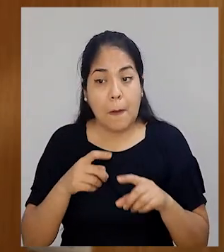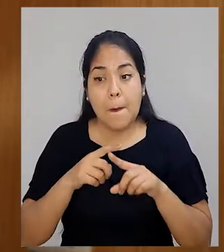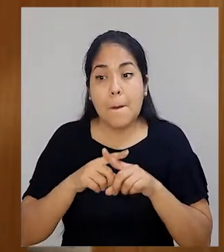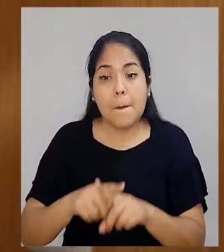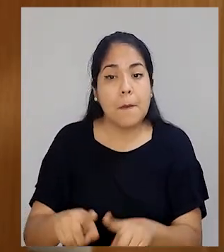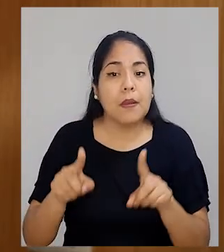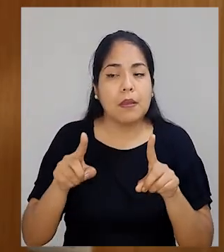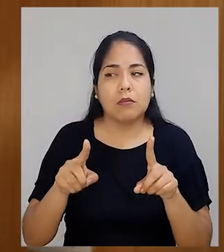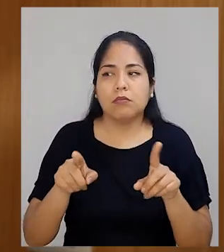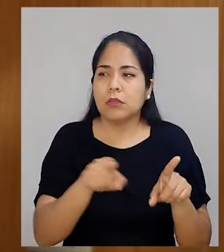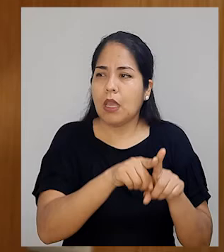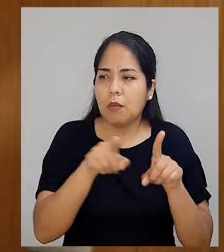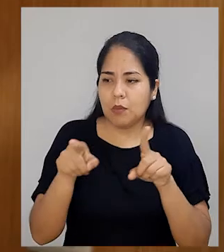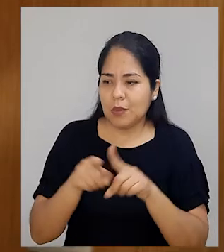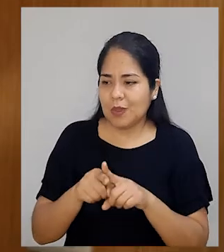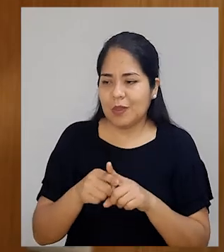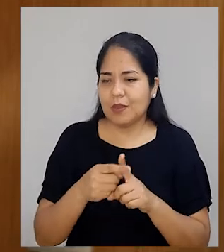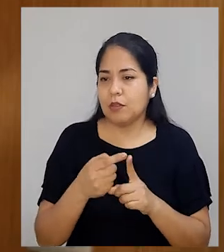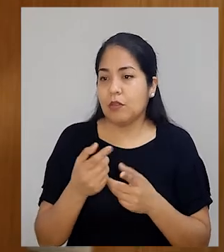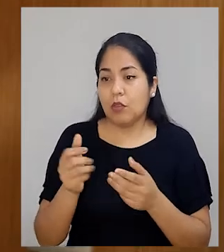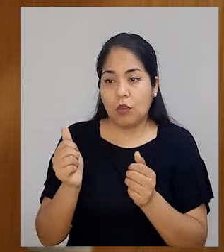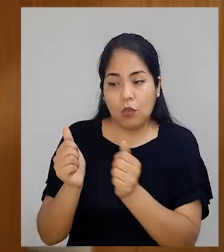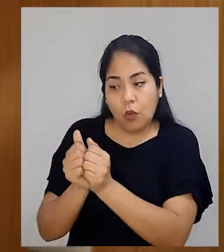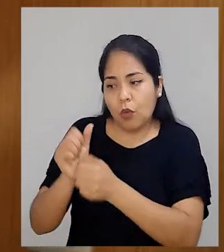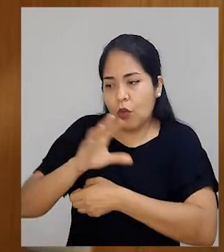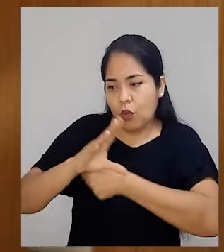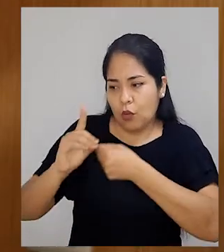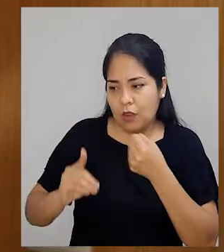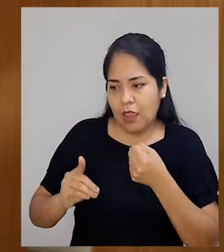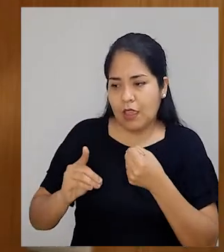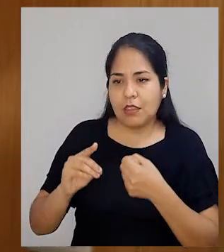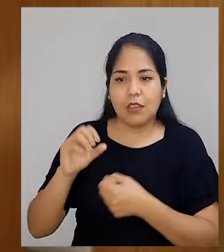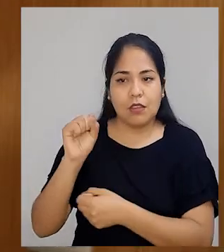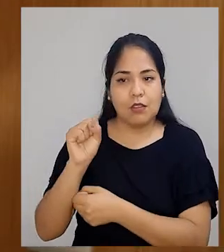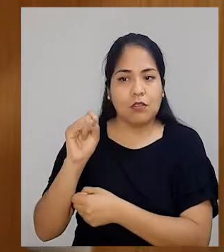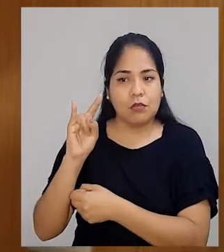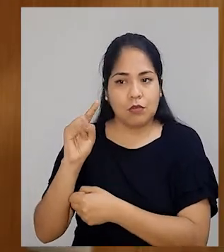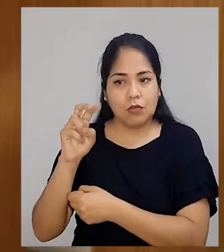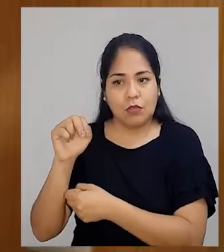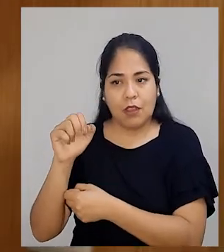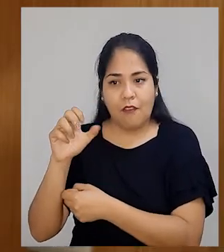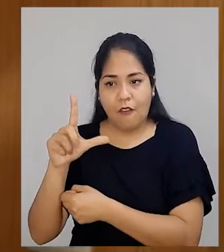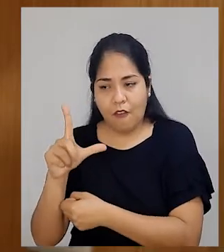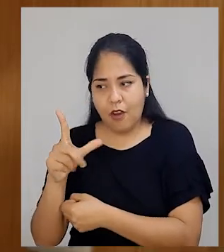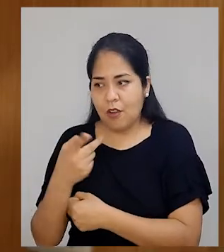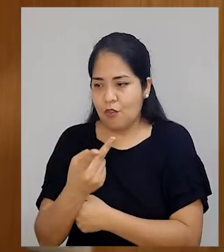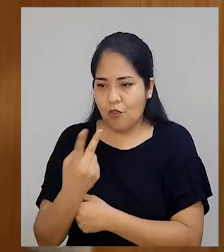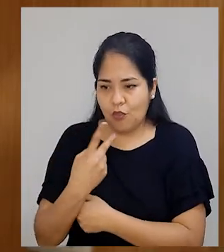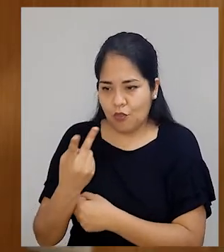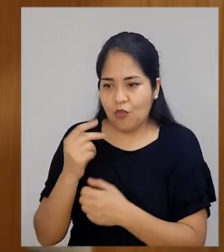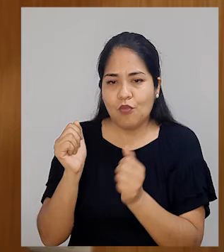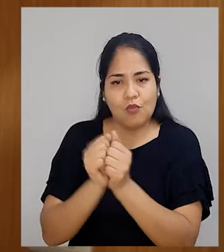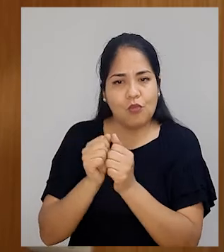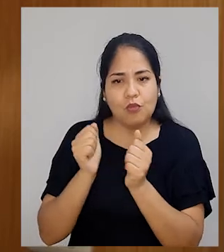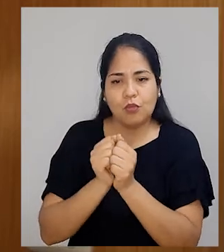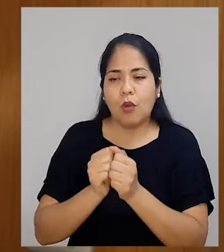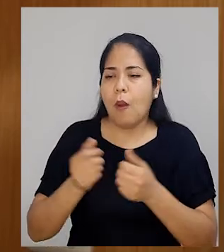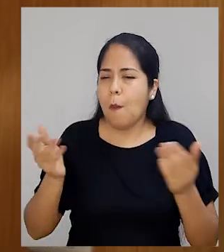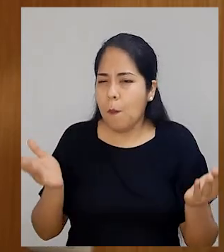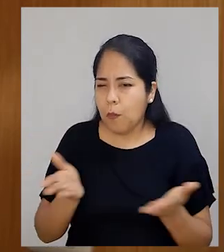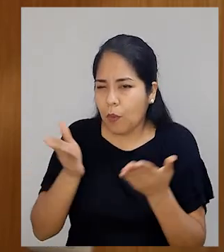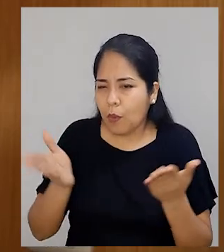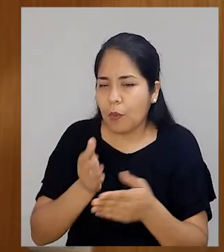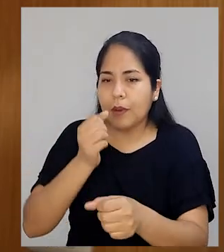venimos realizando, sino que vamos a ver en conjunto con el CONADIS, ¿no?, esas acciones directamente enfocadas a promover